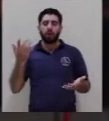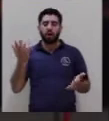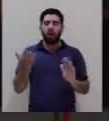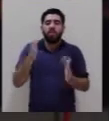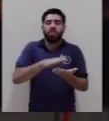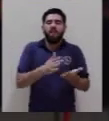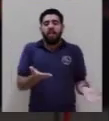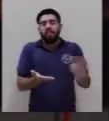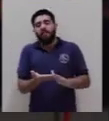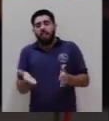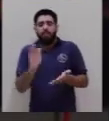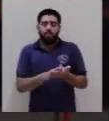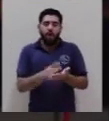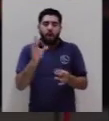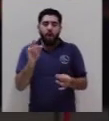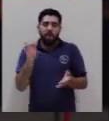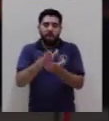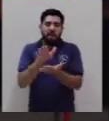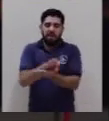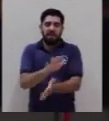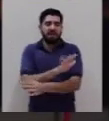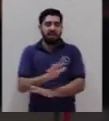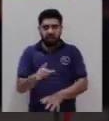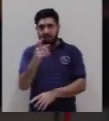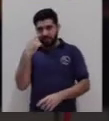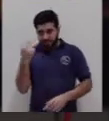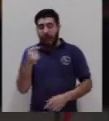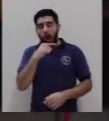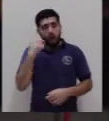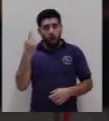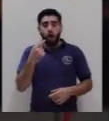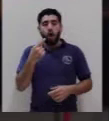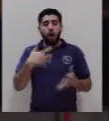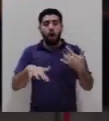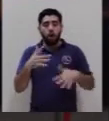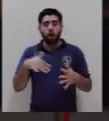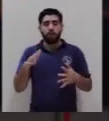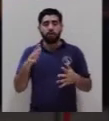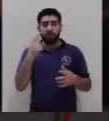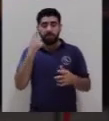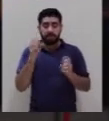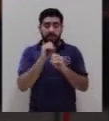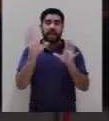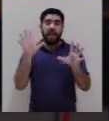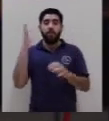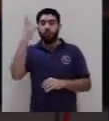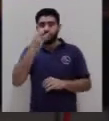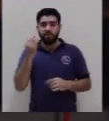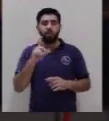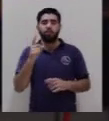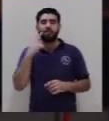colores llamativos, colores vivos, colores alegres para que también al momento de leer cualquier información, pues, no sea aburrido leerlo, sino